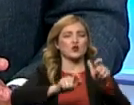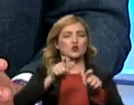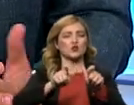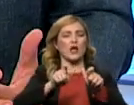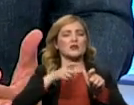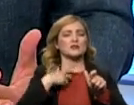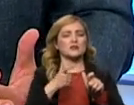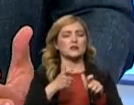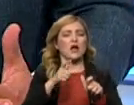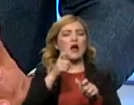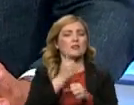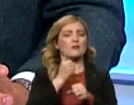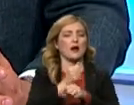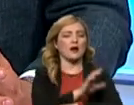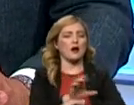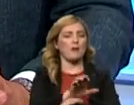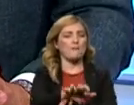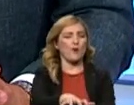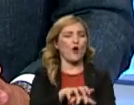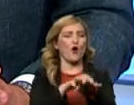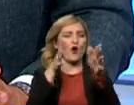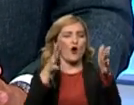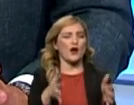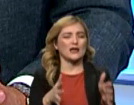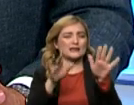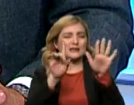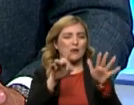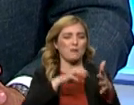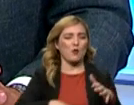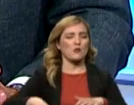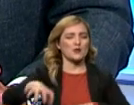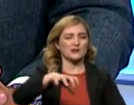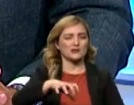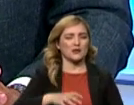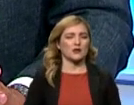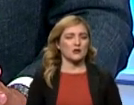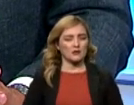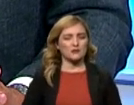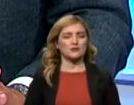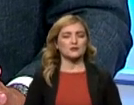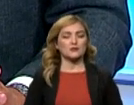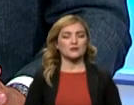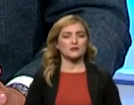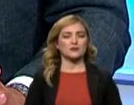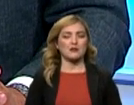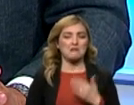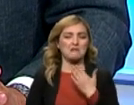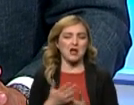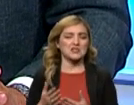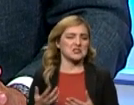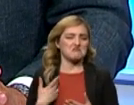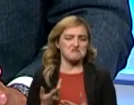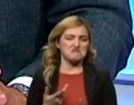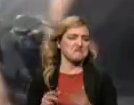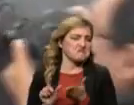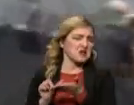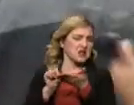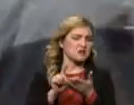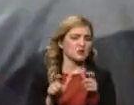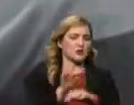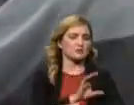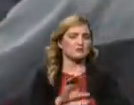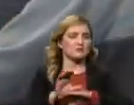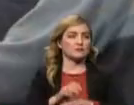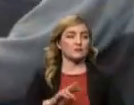vicepresidente de la República se refirió a la asociatividad del sector agrícola, facilitando créditos a los campesinos.